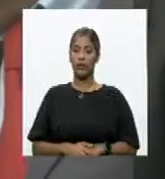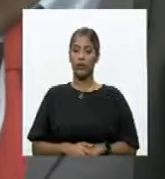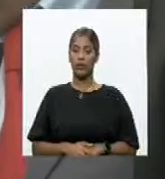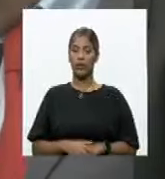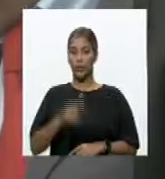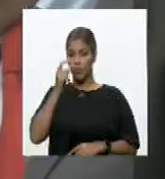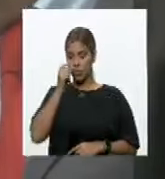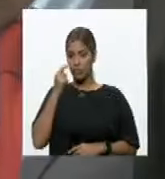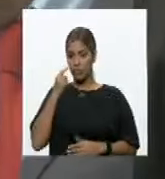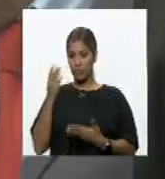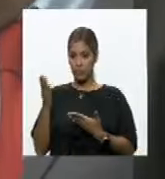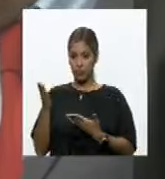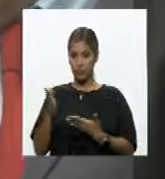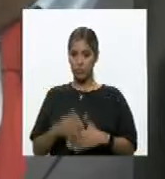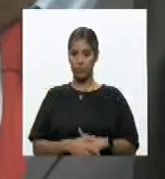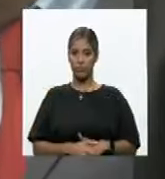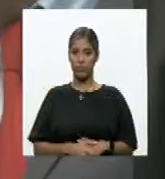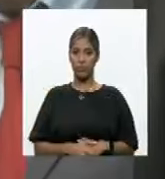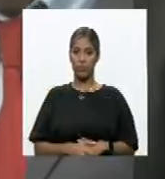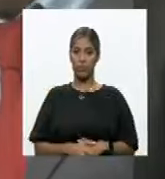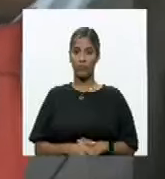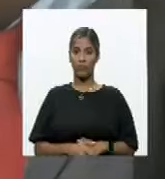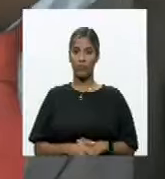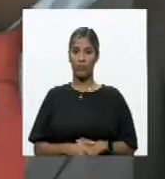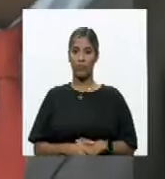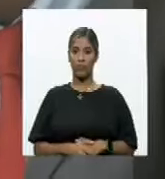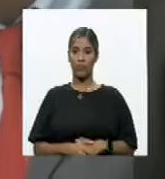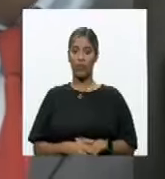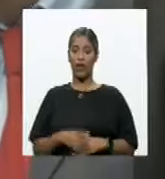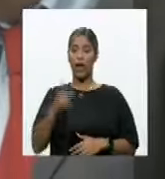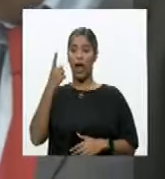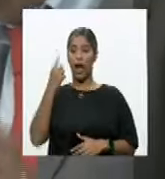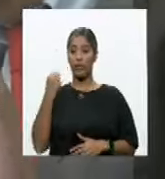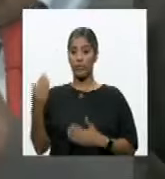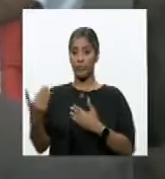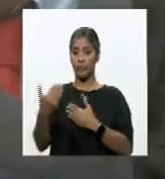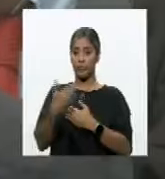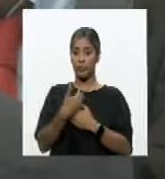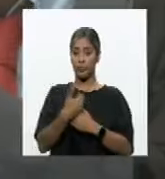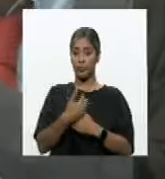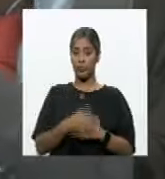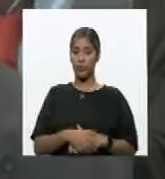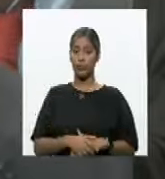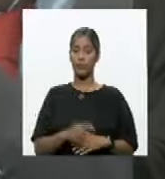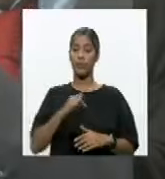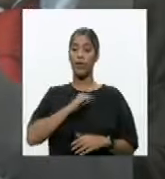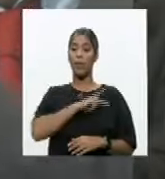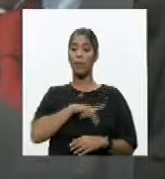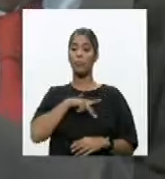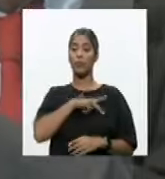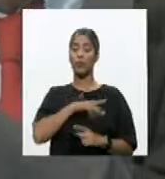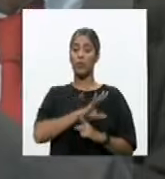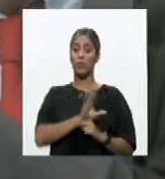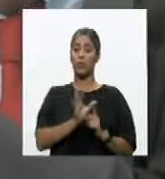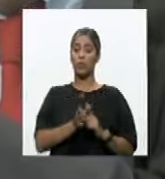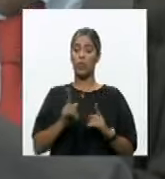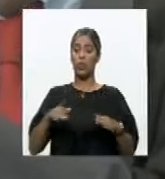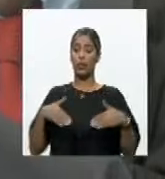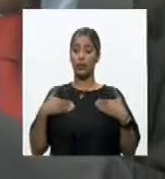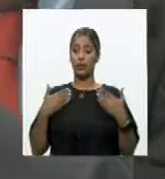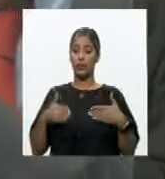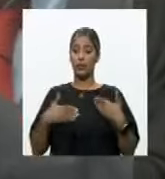José Luis Bermúdez, de la canción necesaria, ayer nos visitó en nuestra comisión, la Comisión de Cultura y